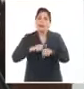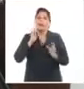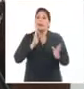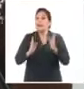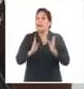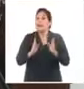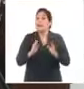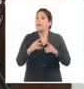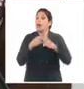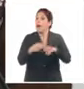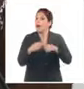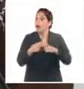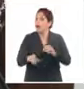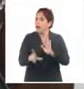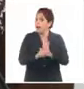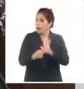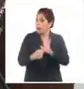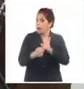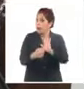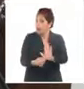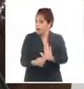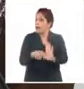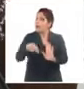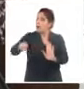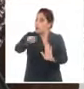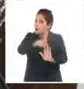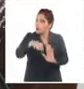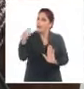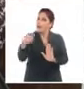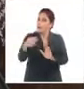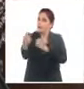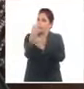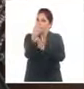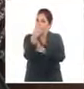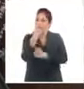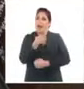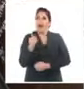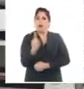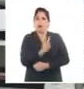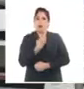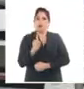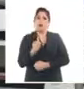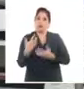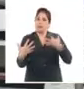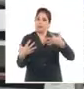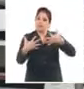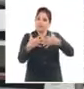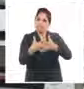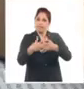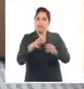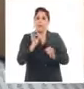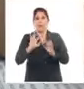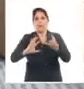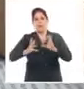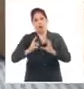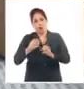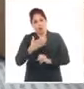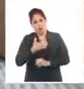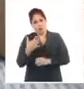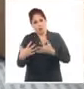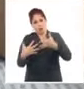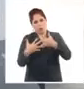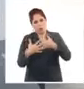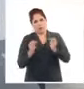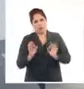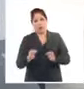solución, ese término? Y creo que también ahí se ve el trabajo de la integralidad del propio sistema que se comentaba